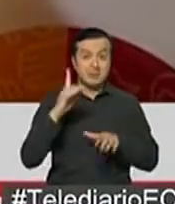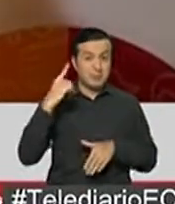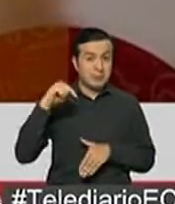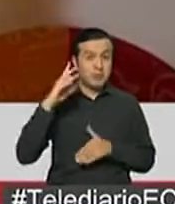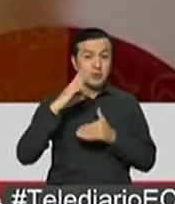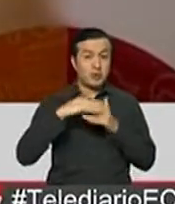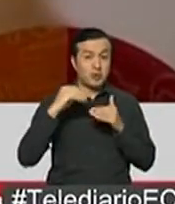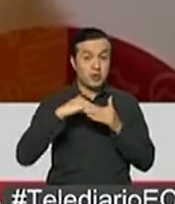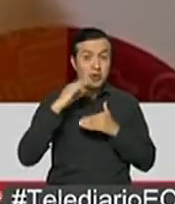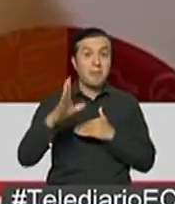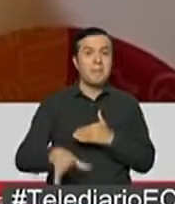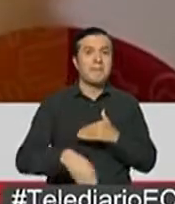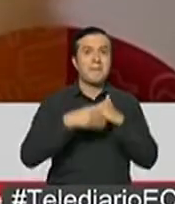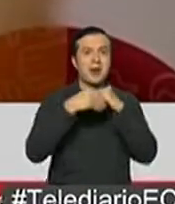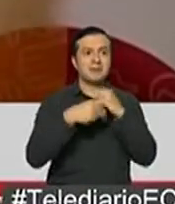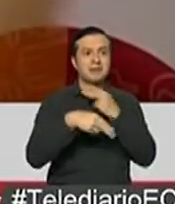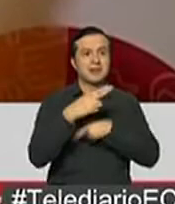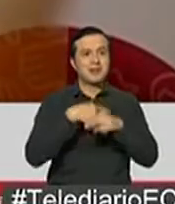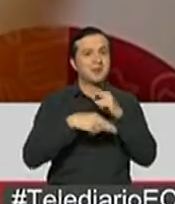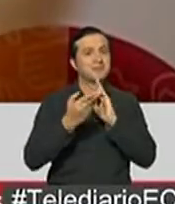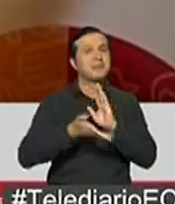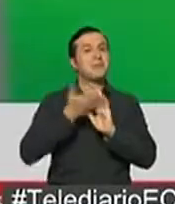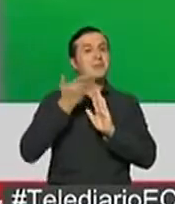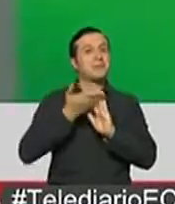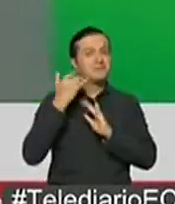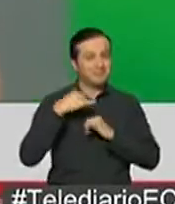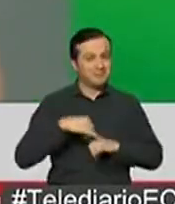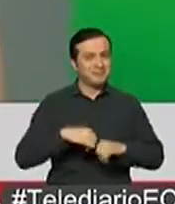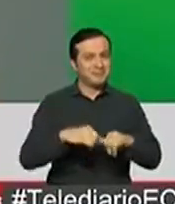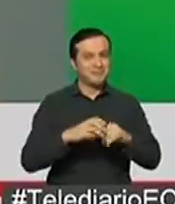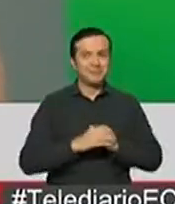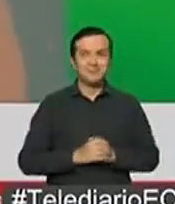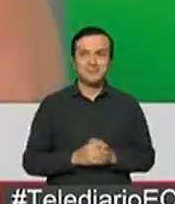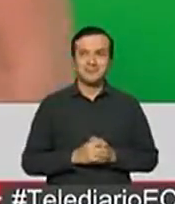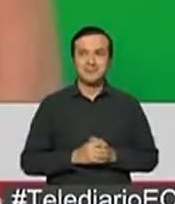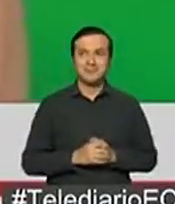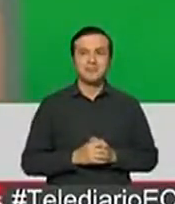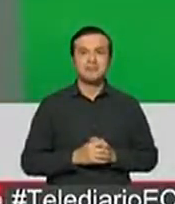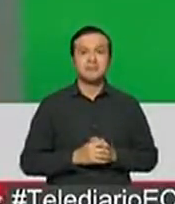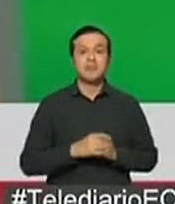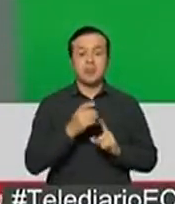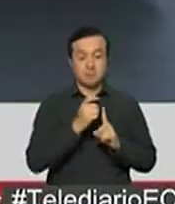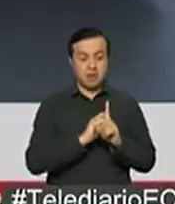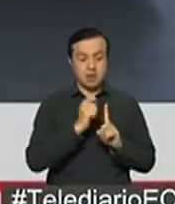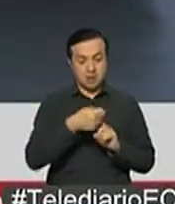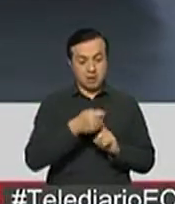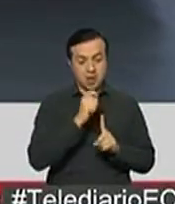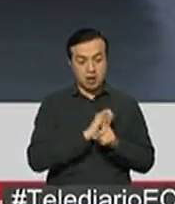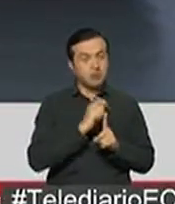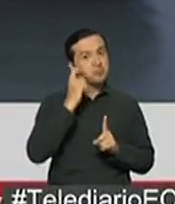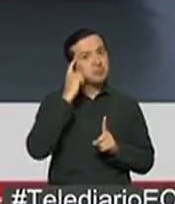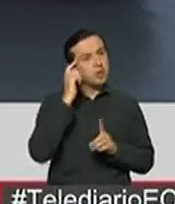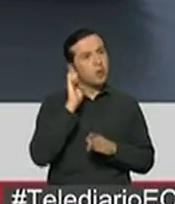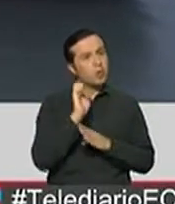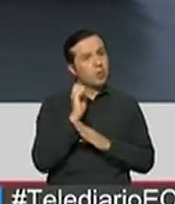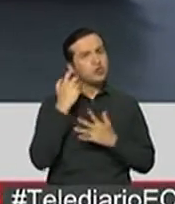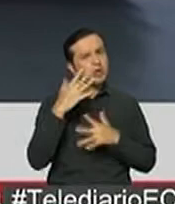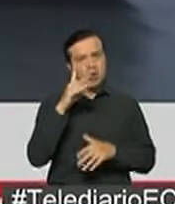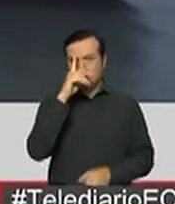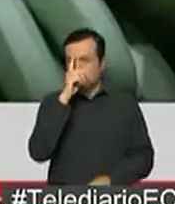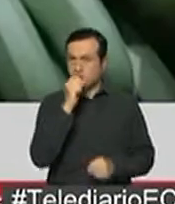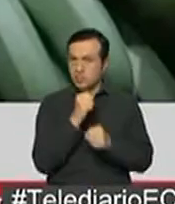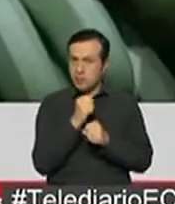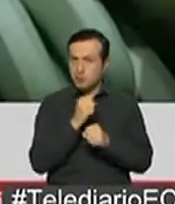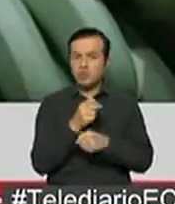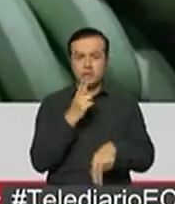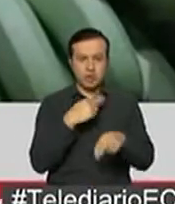dólares adicionales de los negocios que se están promocionando mientras los exportadores de banano reconocen que el ecuador se ha trabajado en abrir